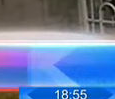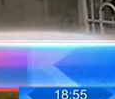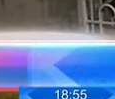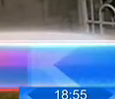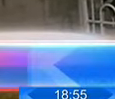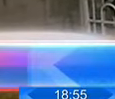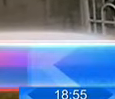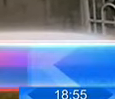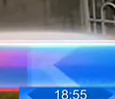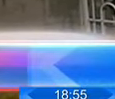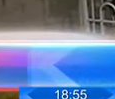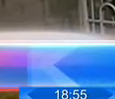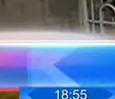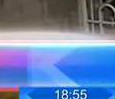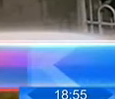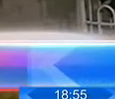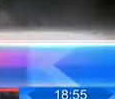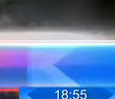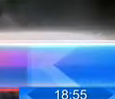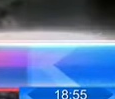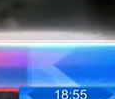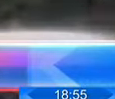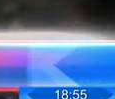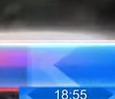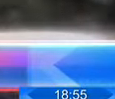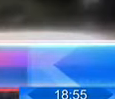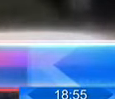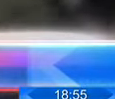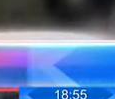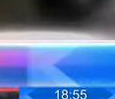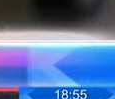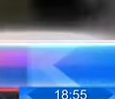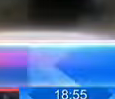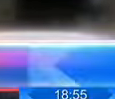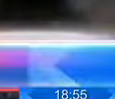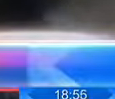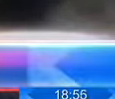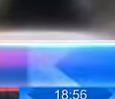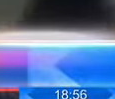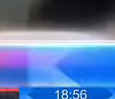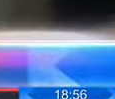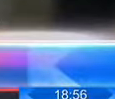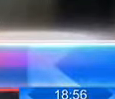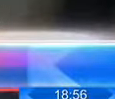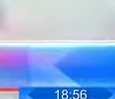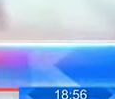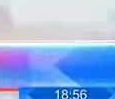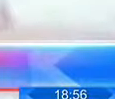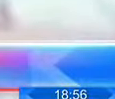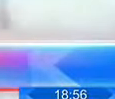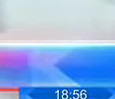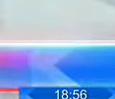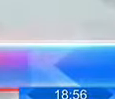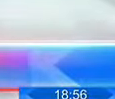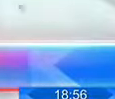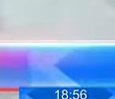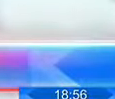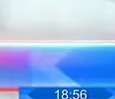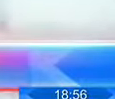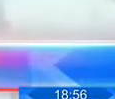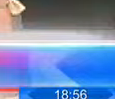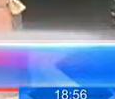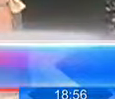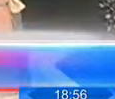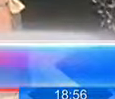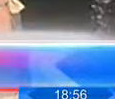mi casa siempre están abiertas. ¿Se acuerdan del pequeño Michael? El niño con una rara enfermedad llamada piel